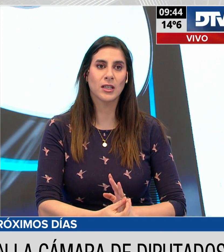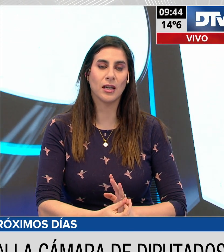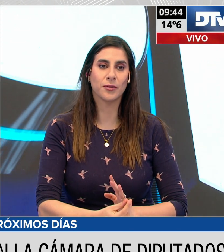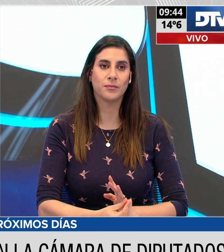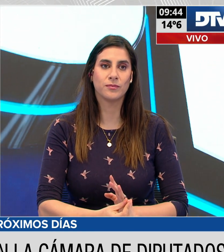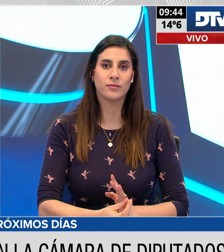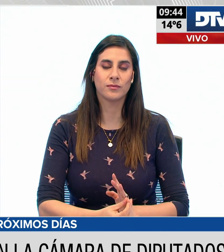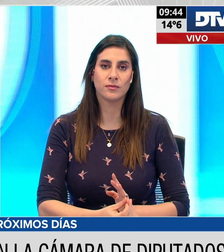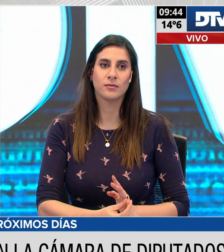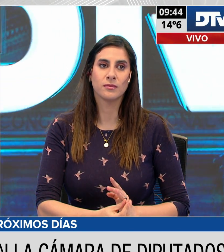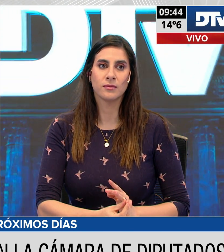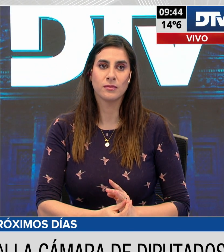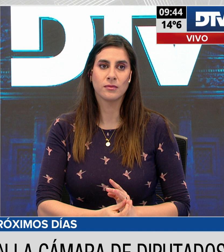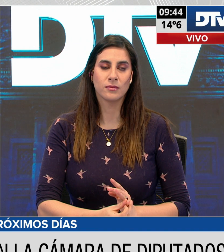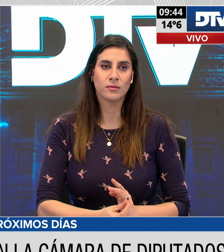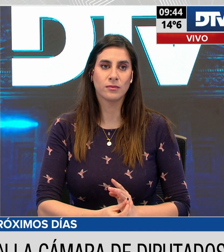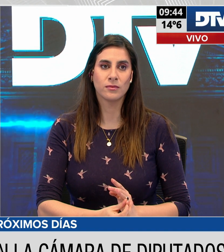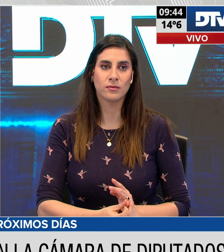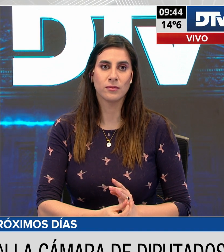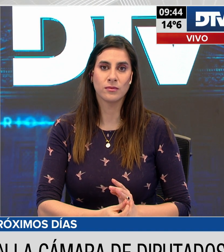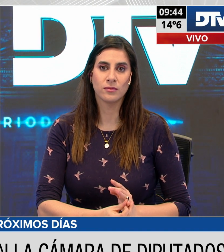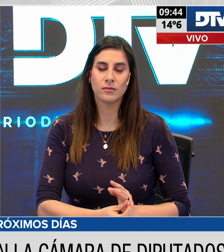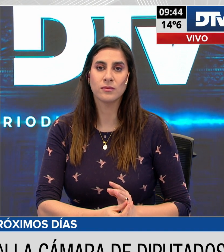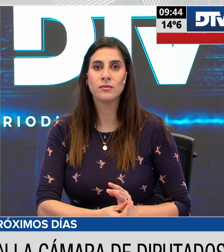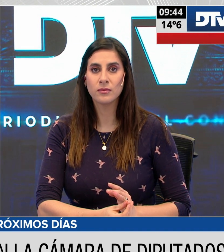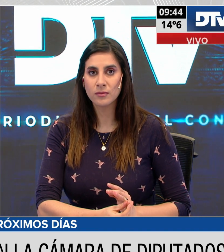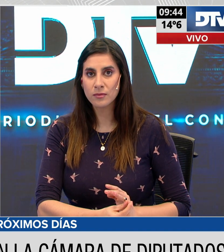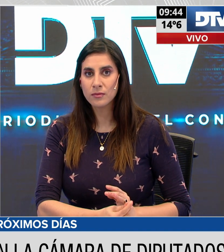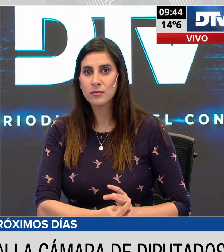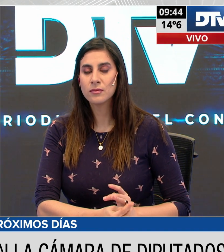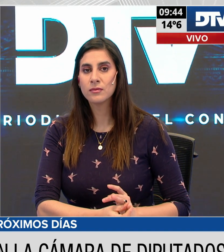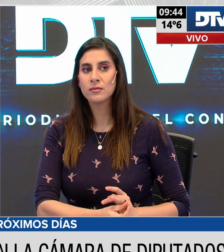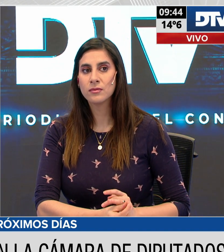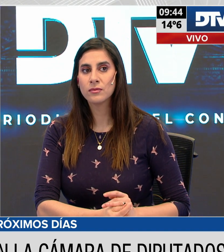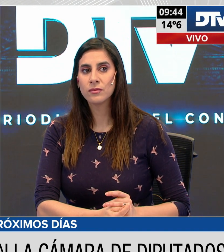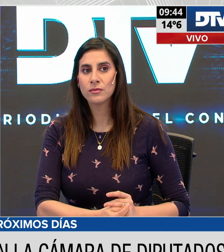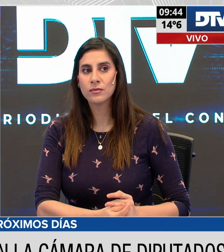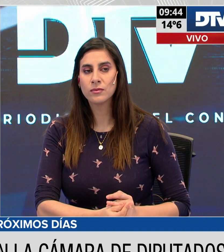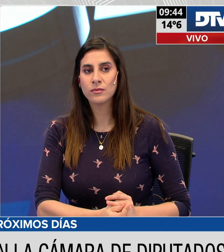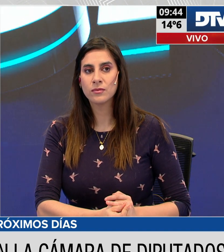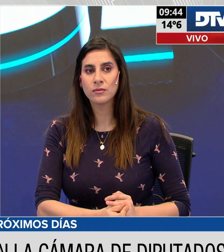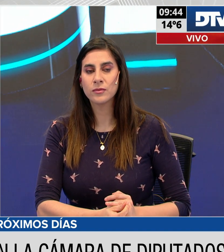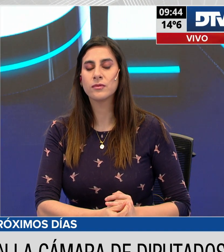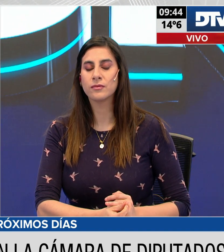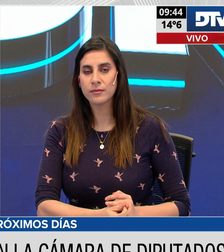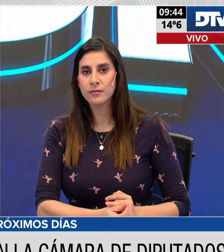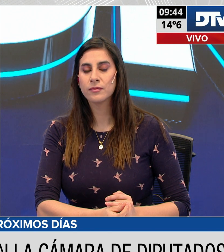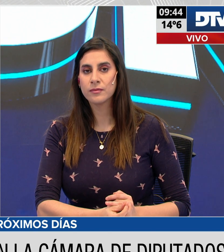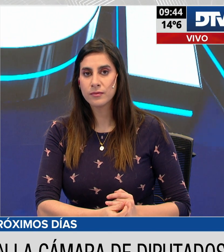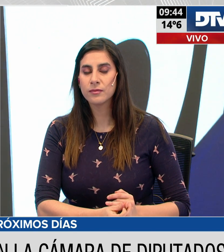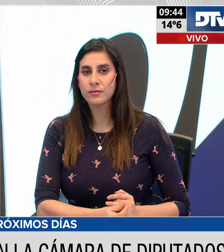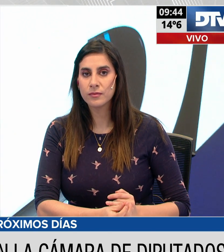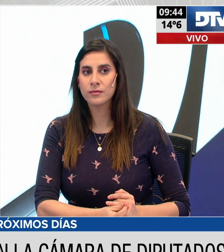inflación. Claro. En los próximos días se va a dar a conocer el tema de un nuevo índice de inflación. Hay